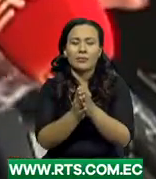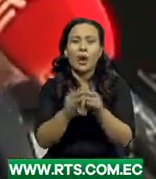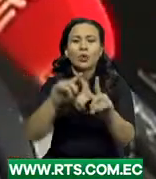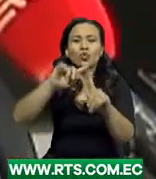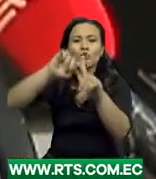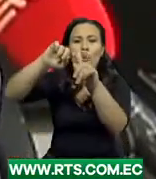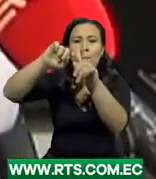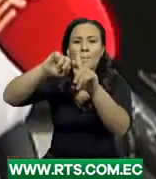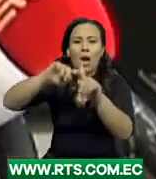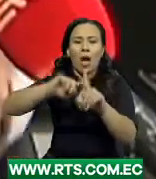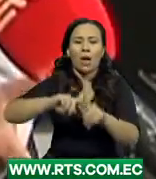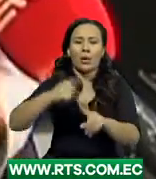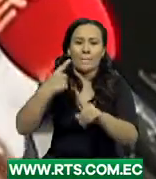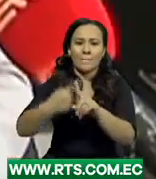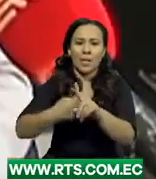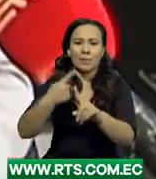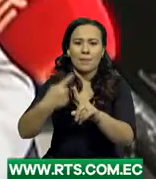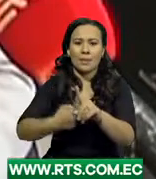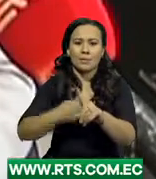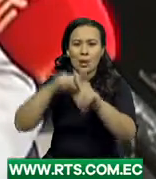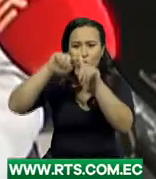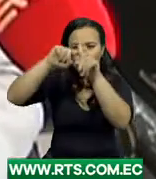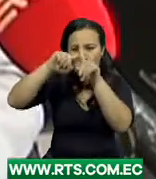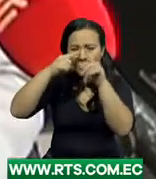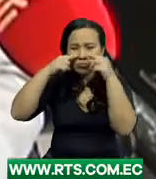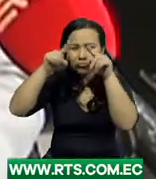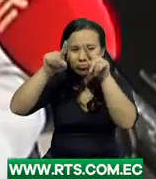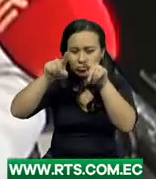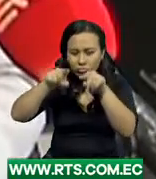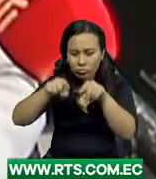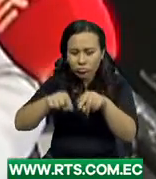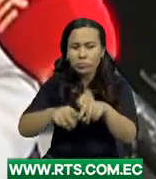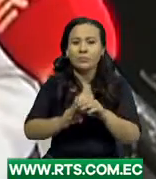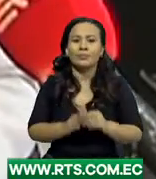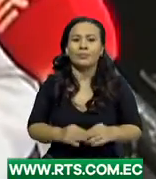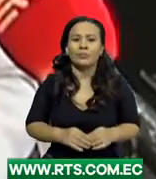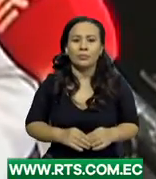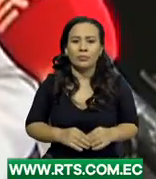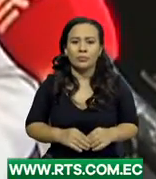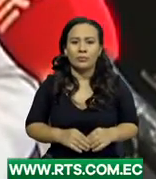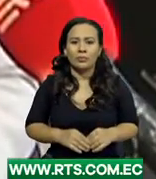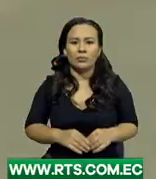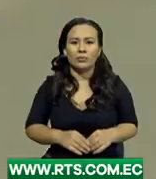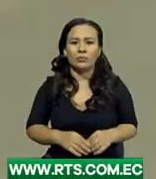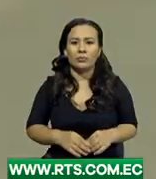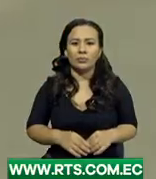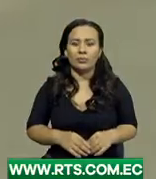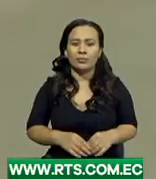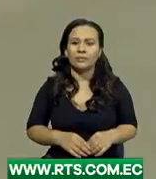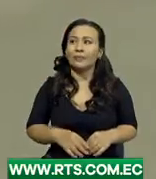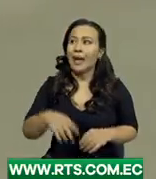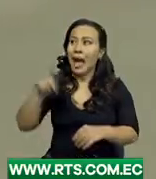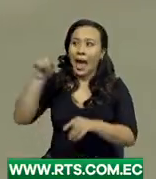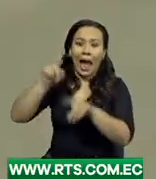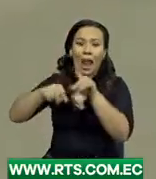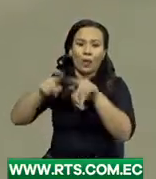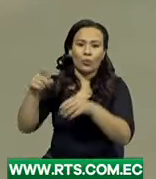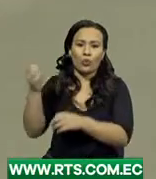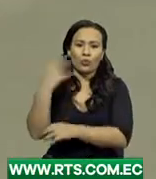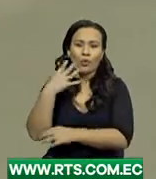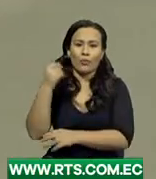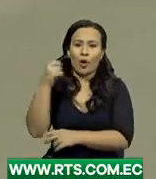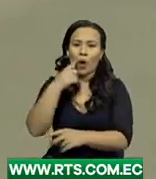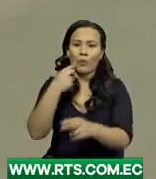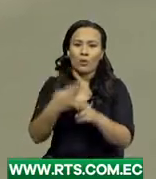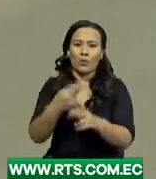de todos los meses que fueron estimados promedios con el valor real. Algo que fue confirmado por José